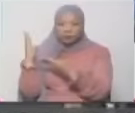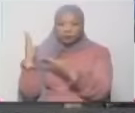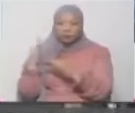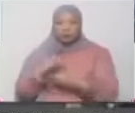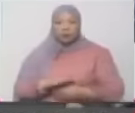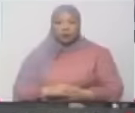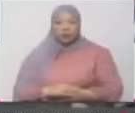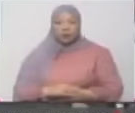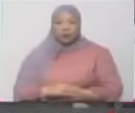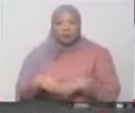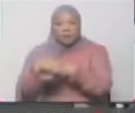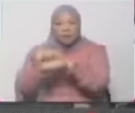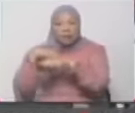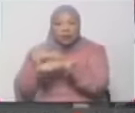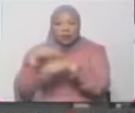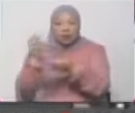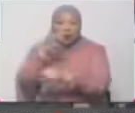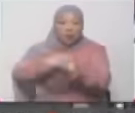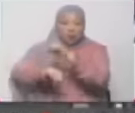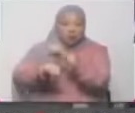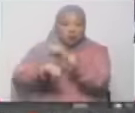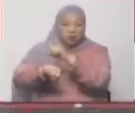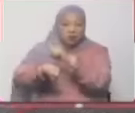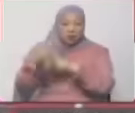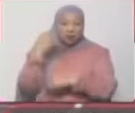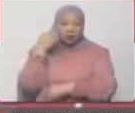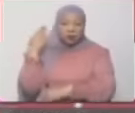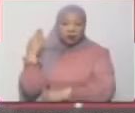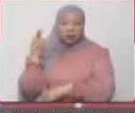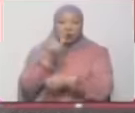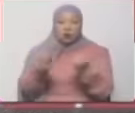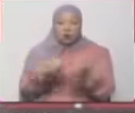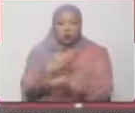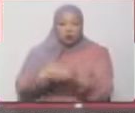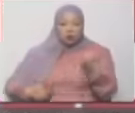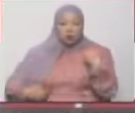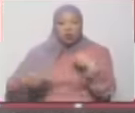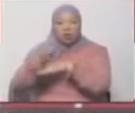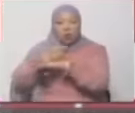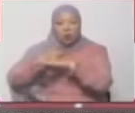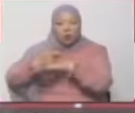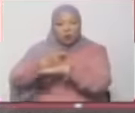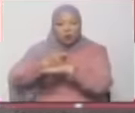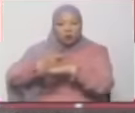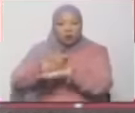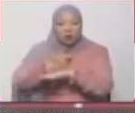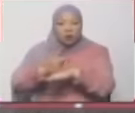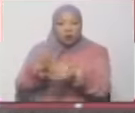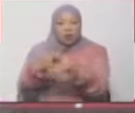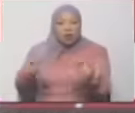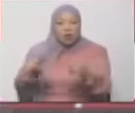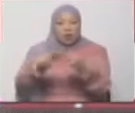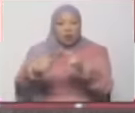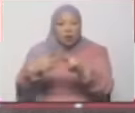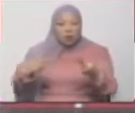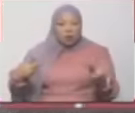Padrino López, ministro de la Defensa y vicepresidente del Gobierno para la Soberanía